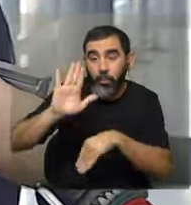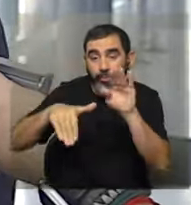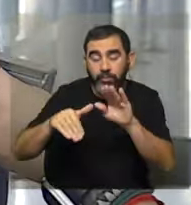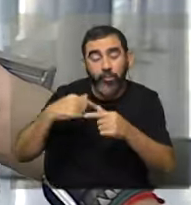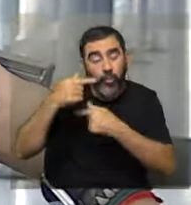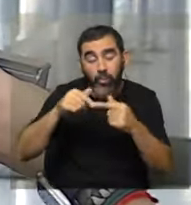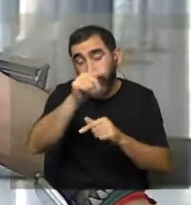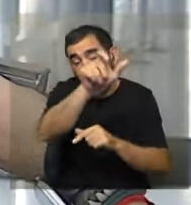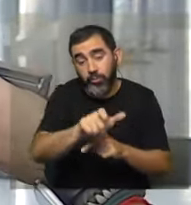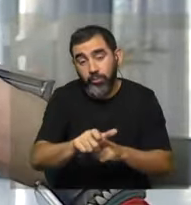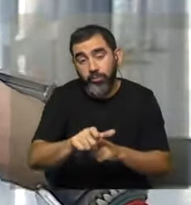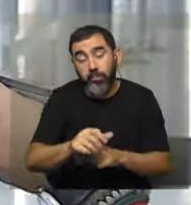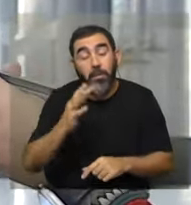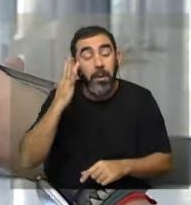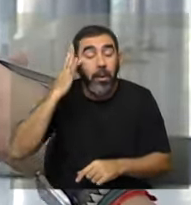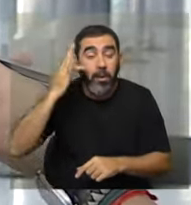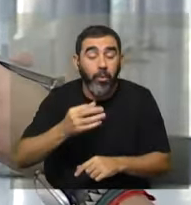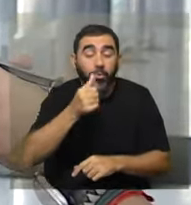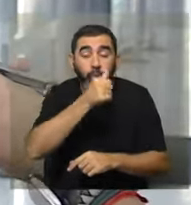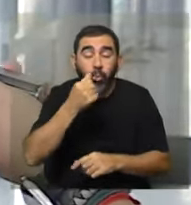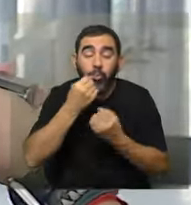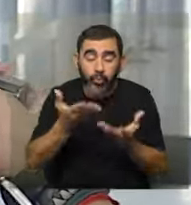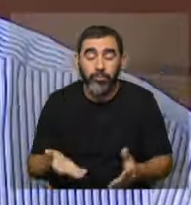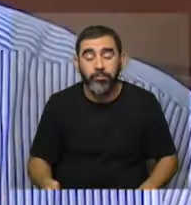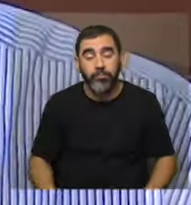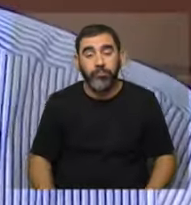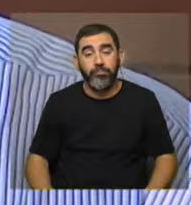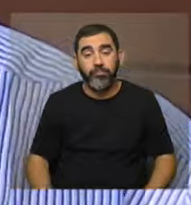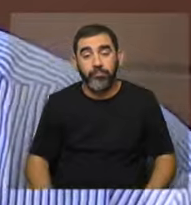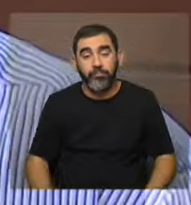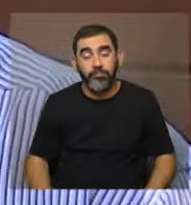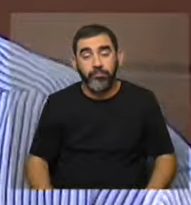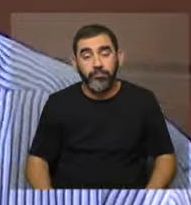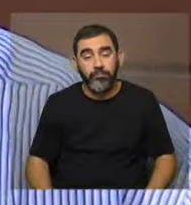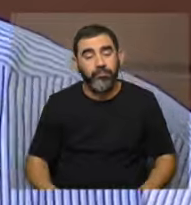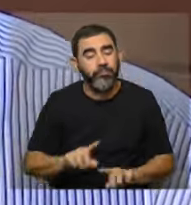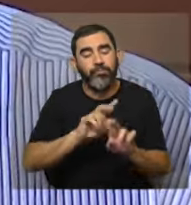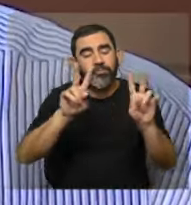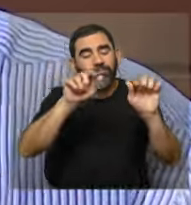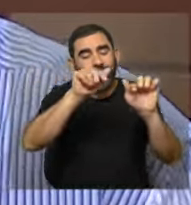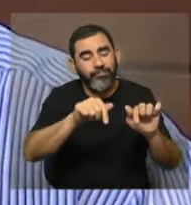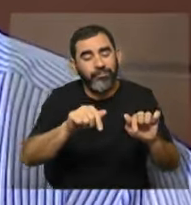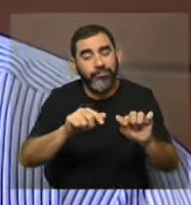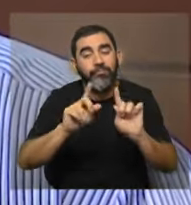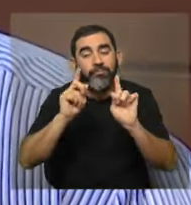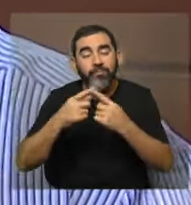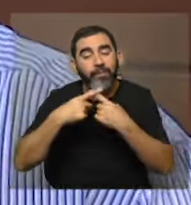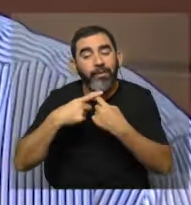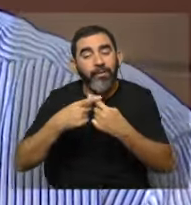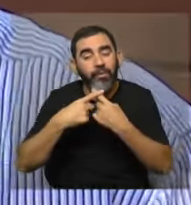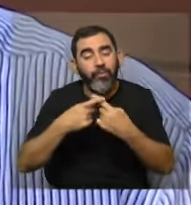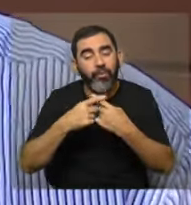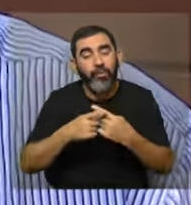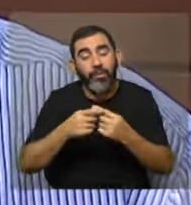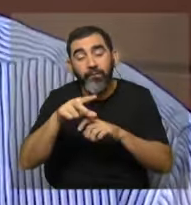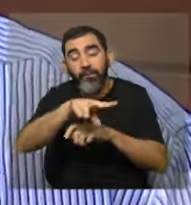Ferrero allí y creo que es una solución muy aceptable creemos que tenemos que ir más allá porque creo que nos tenemos que dar una discusión de